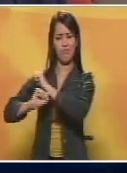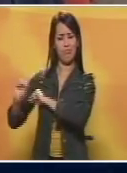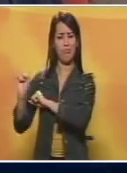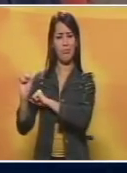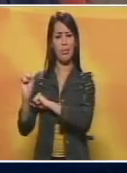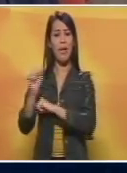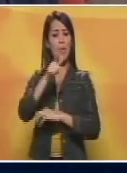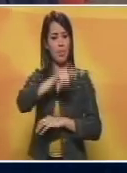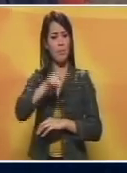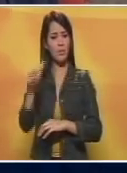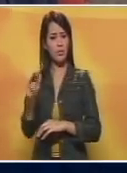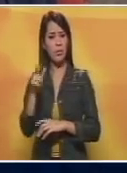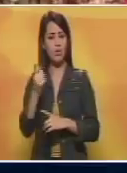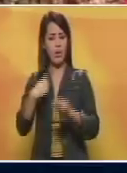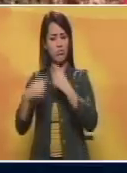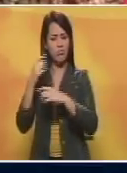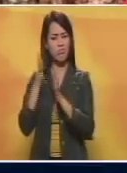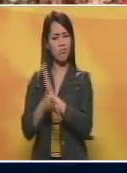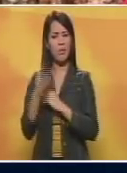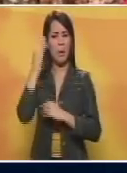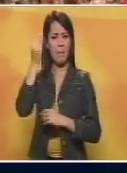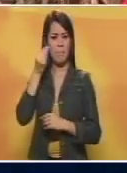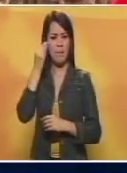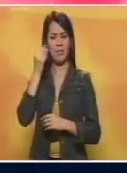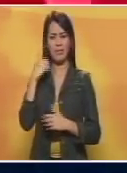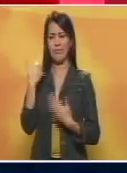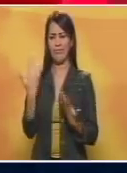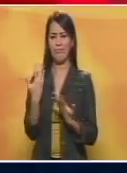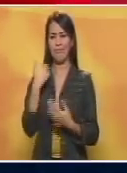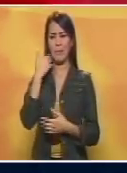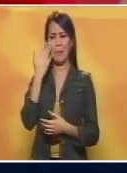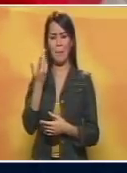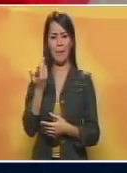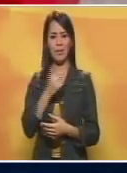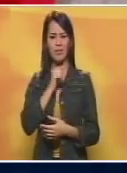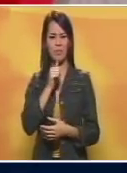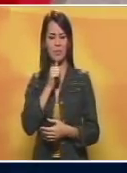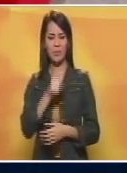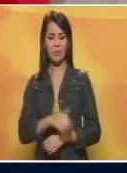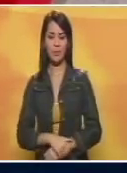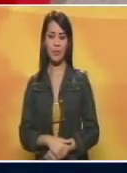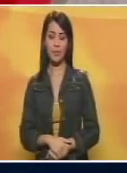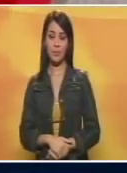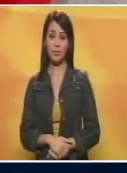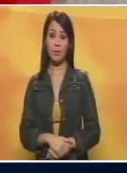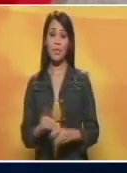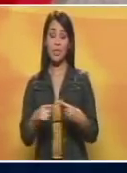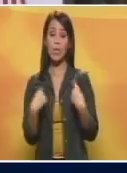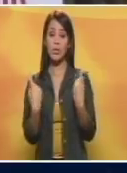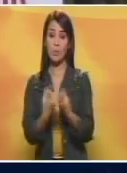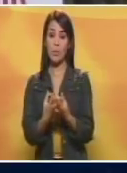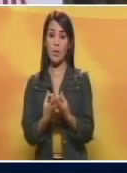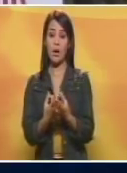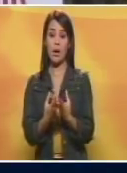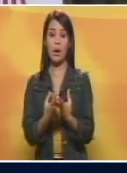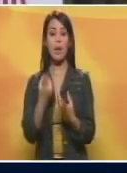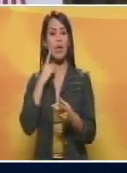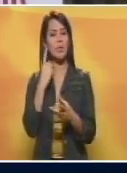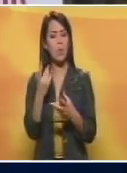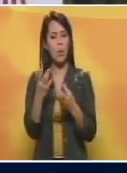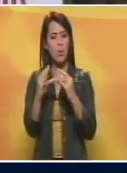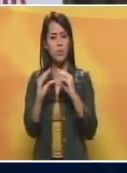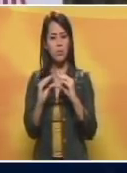peatones y comerciantes por considerarlo poco estético y exhibiciones reconocido que los urinarios están llenos con paja para